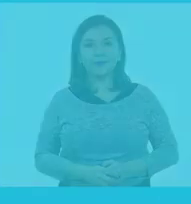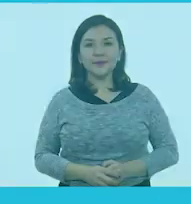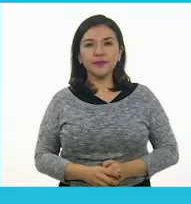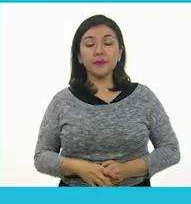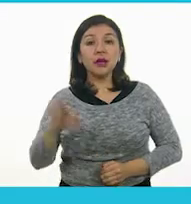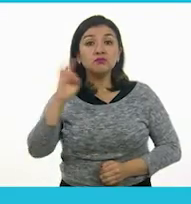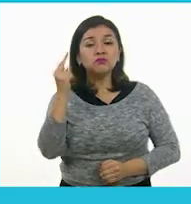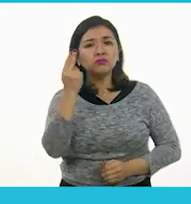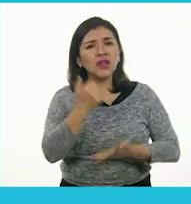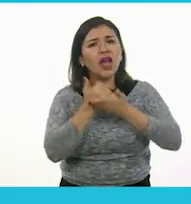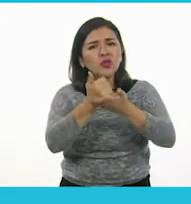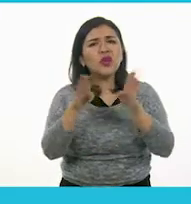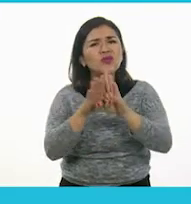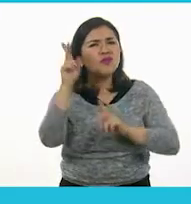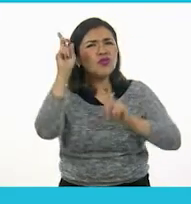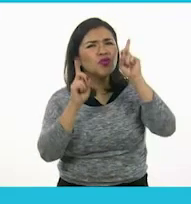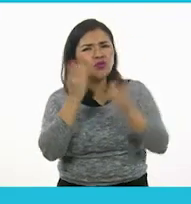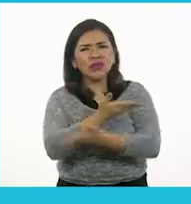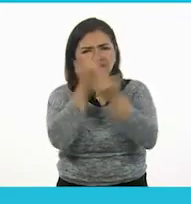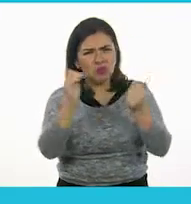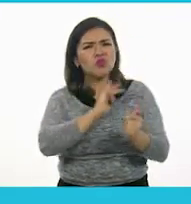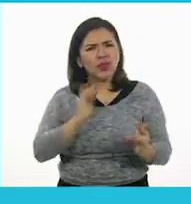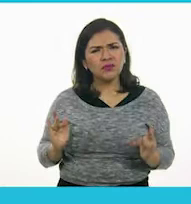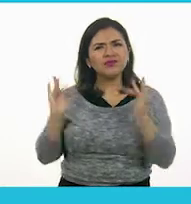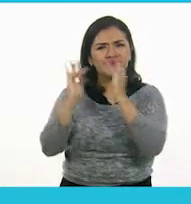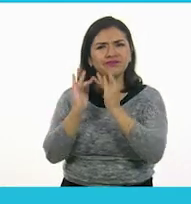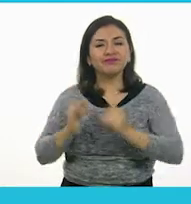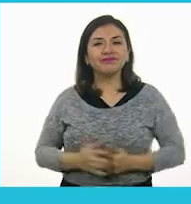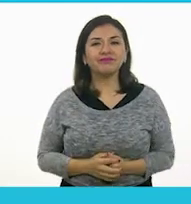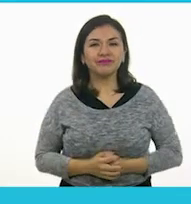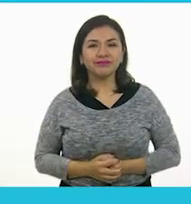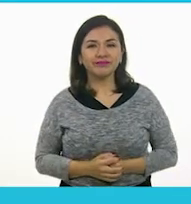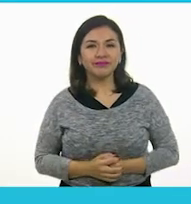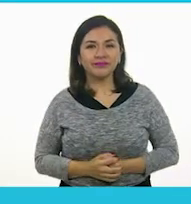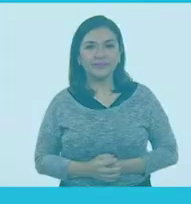Si necesitas ayuda para resolver tus dudas, contáctanos.